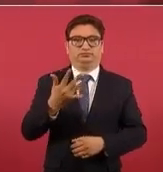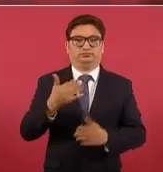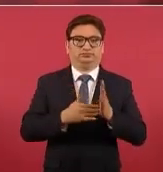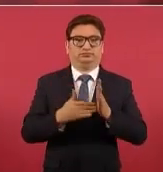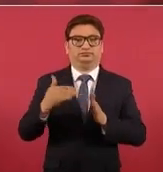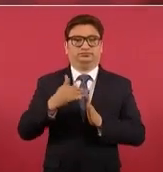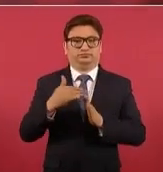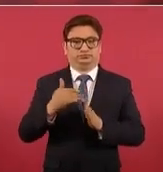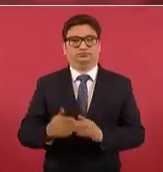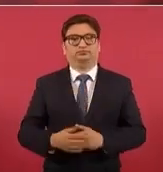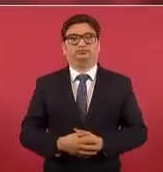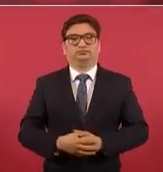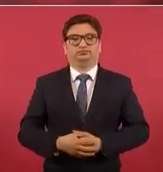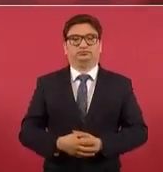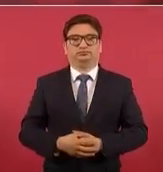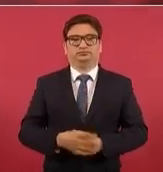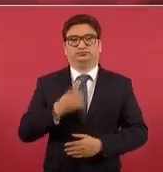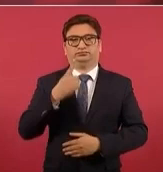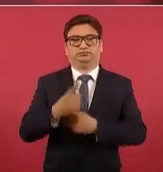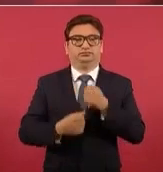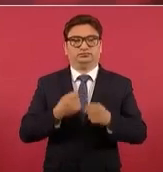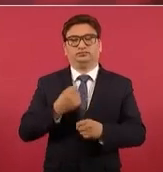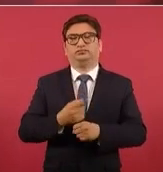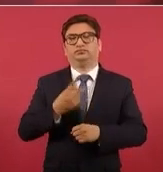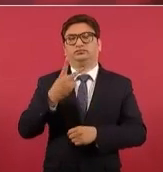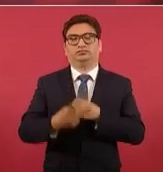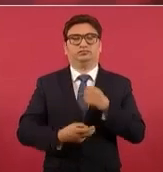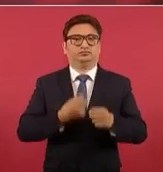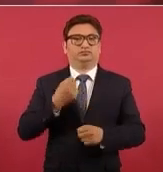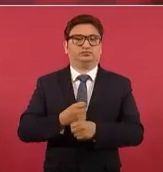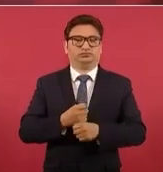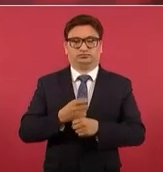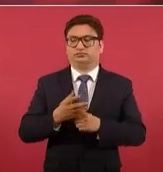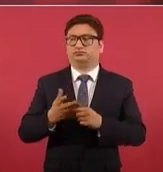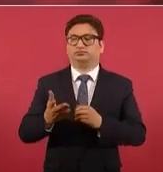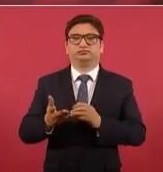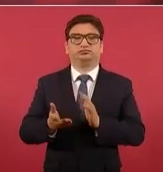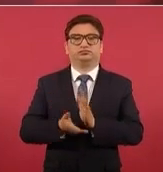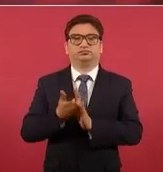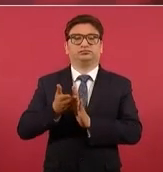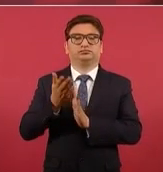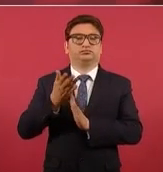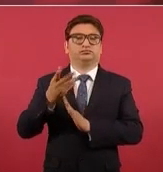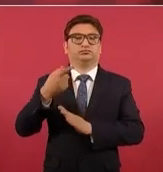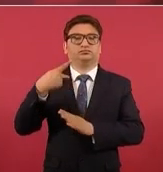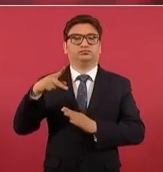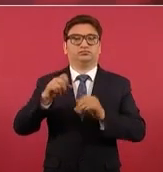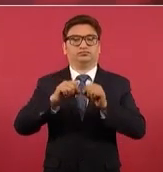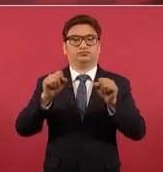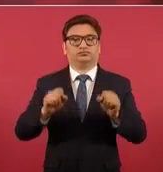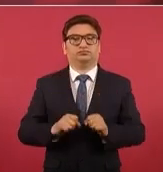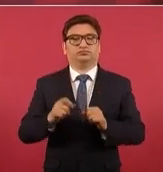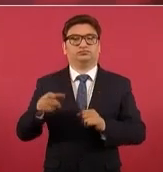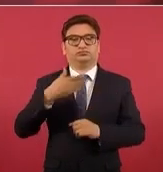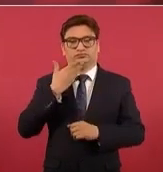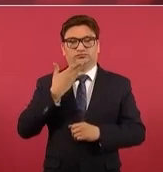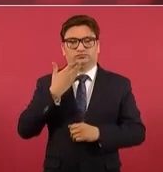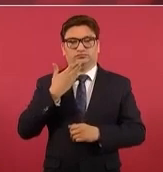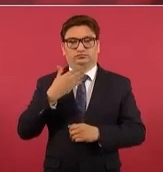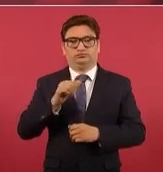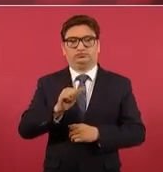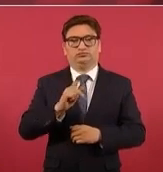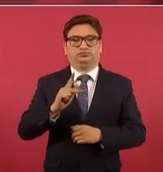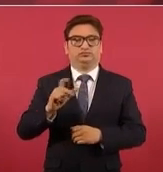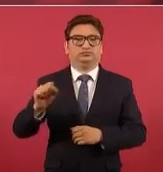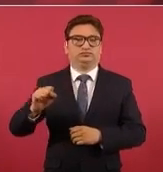millones. Al año o a los 2 años construyen, pero ya con el sistema de